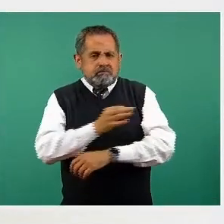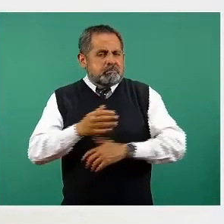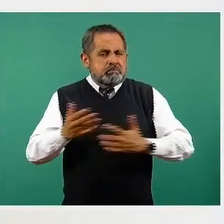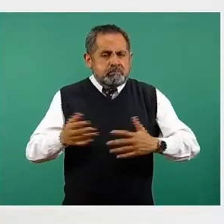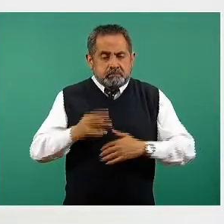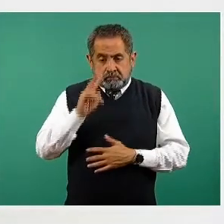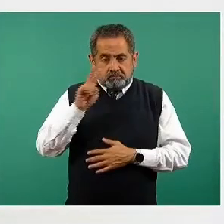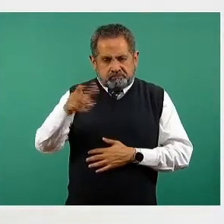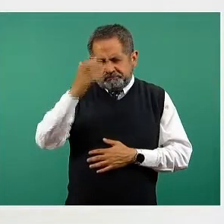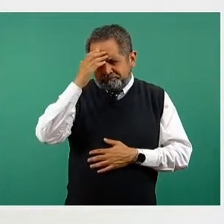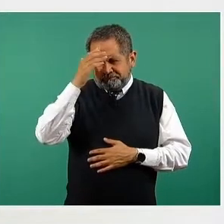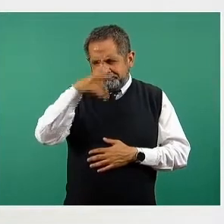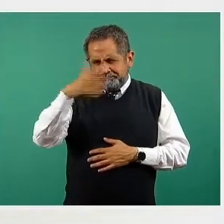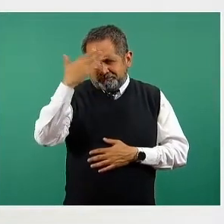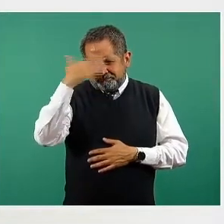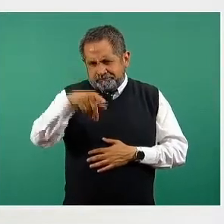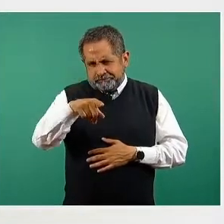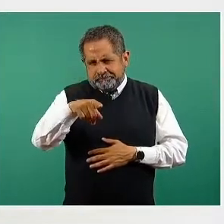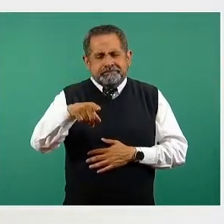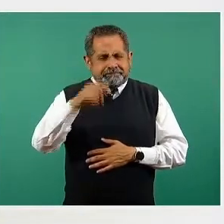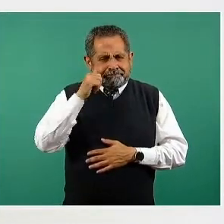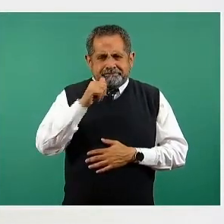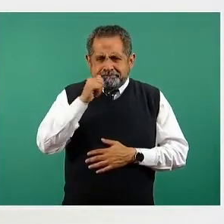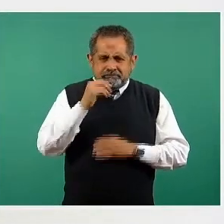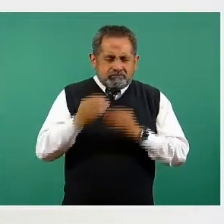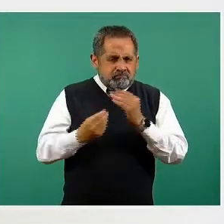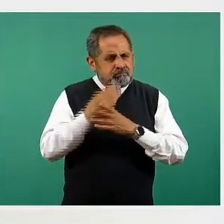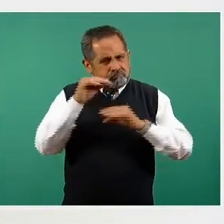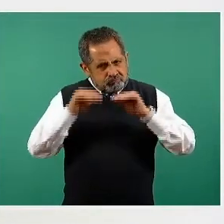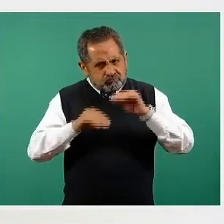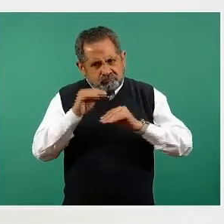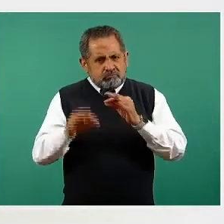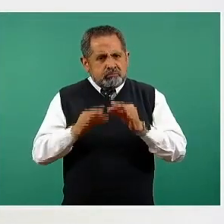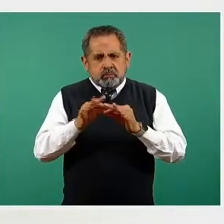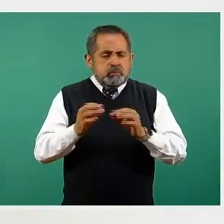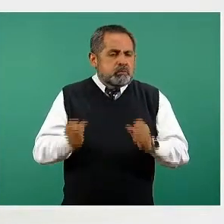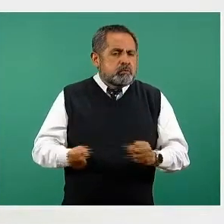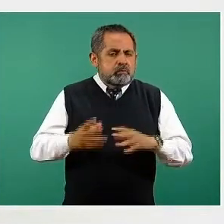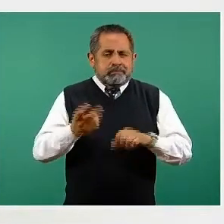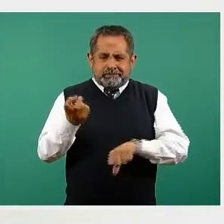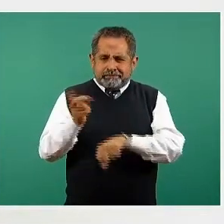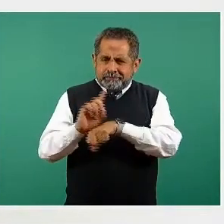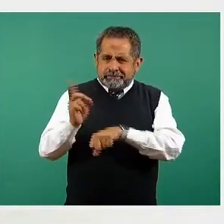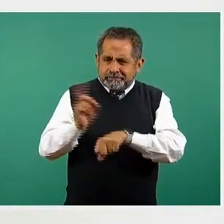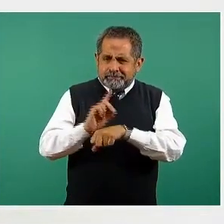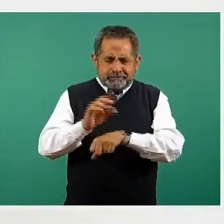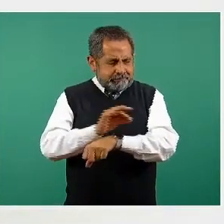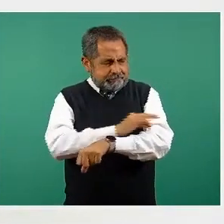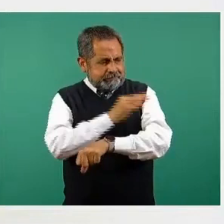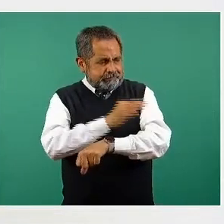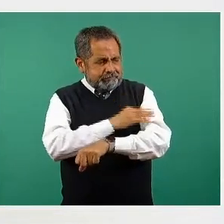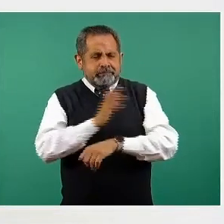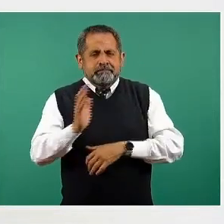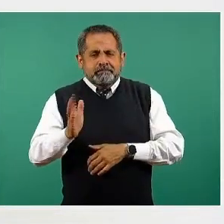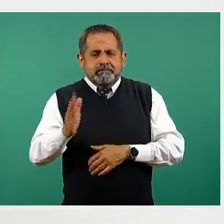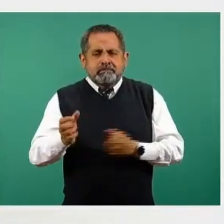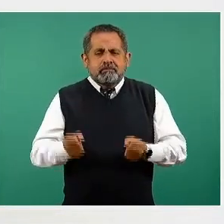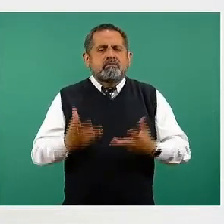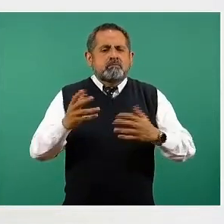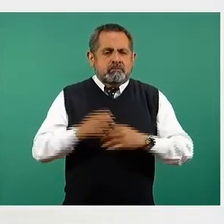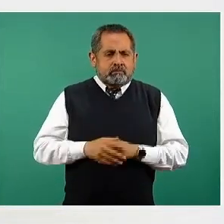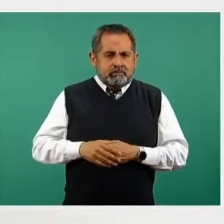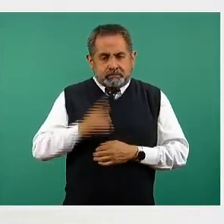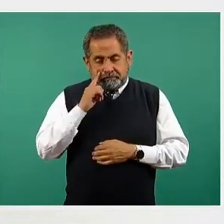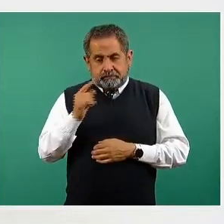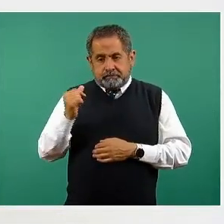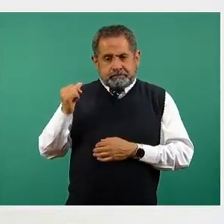como ustedes ya conocen, siempre estamos actualizando las dosis que de manera diaria se han estado aplicando. Este es un corte